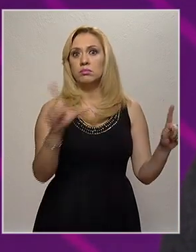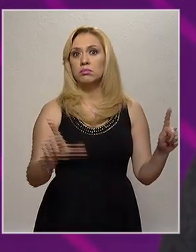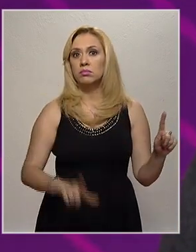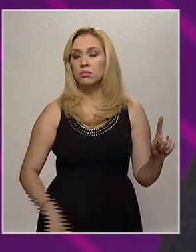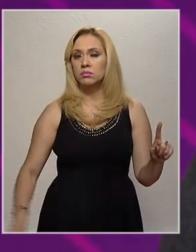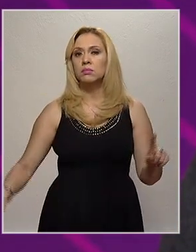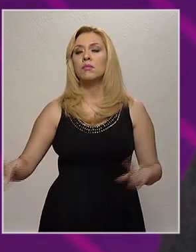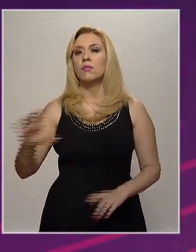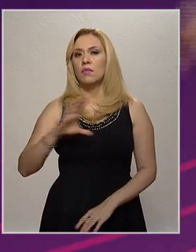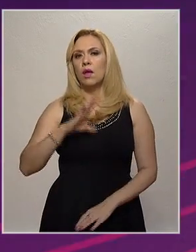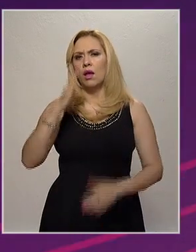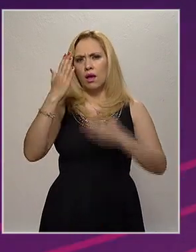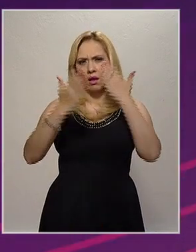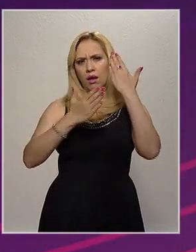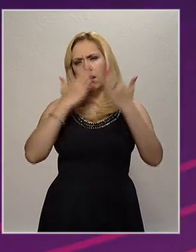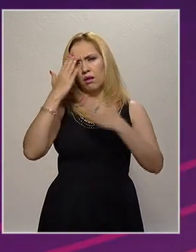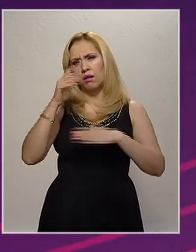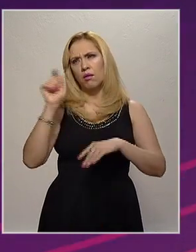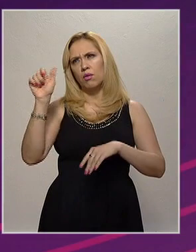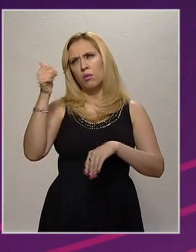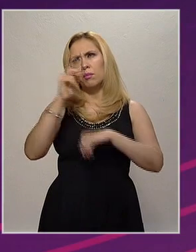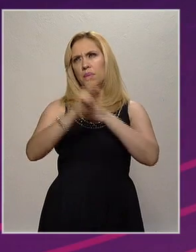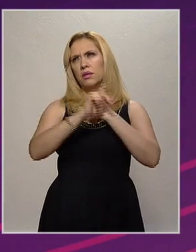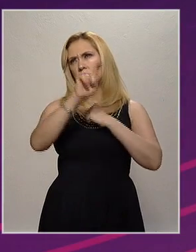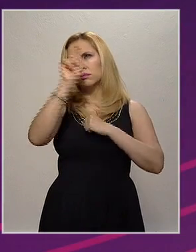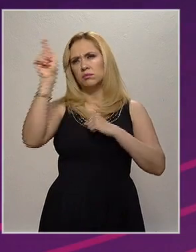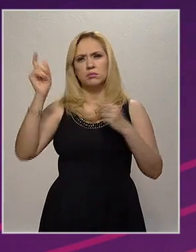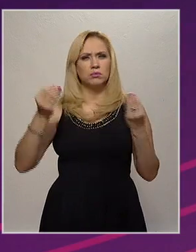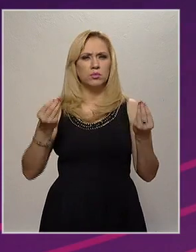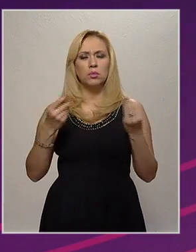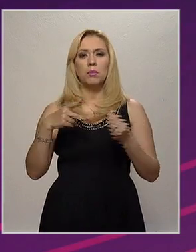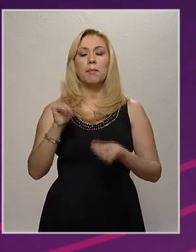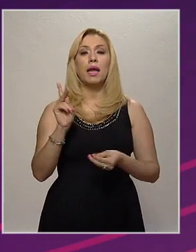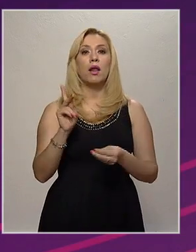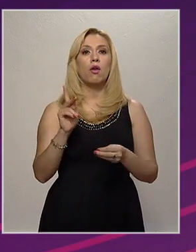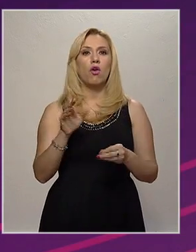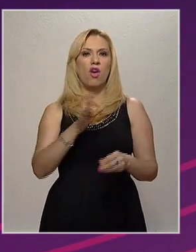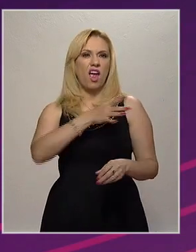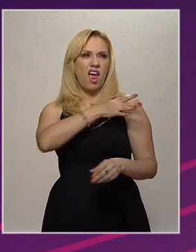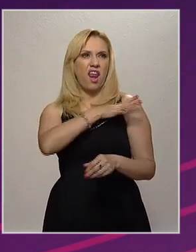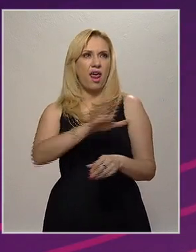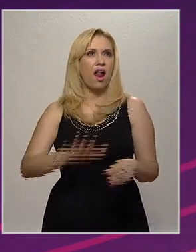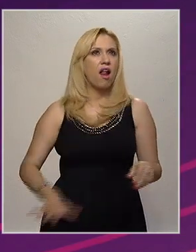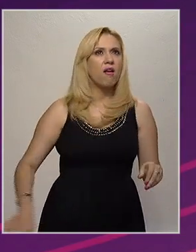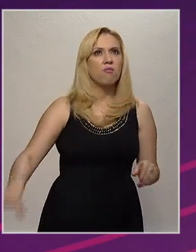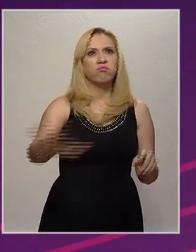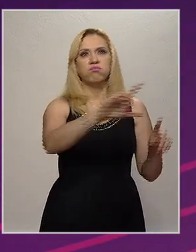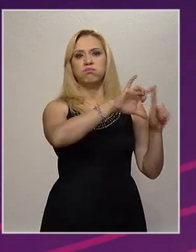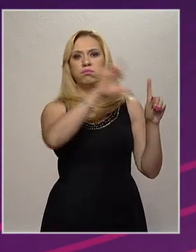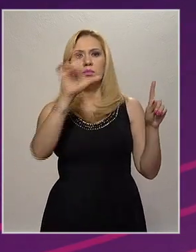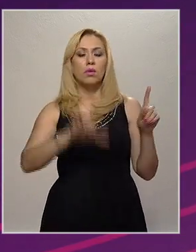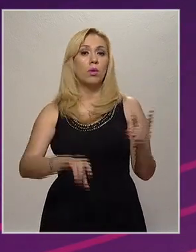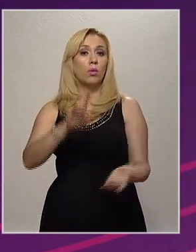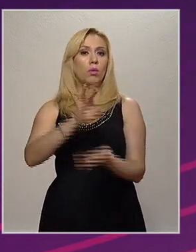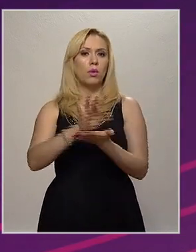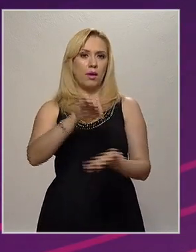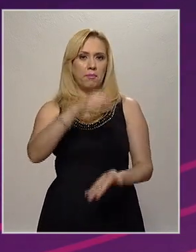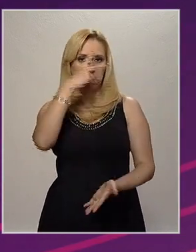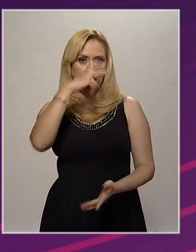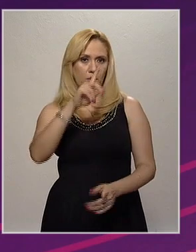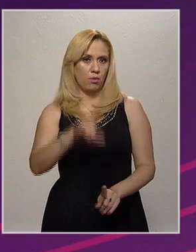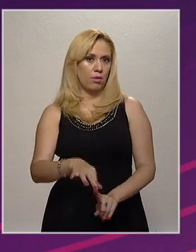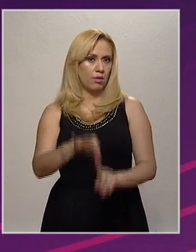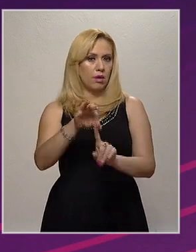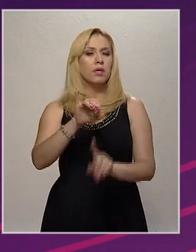hay estudios locales en muchos países, pero una encuesta general de población como esta nada más en México. Y sí,